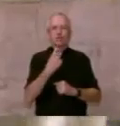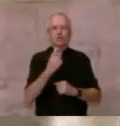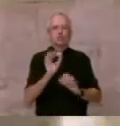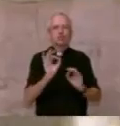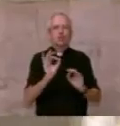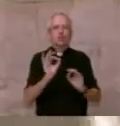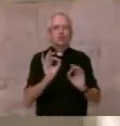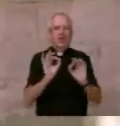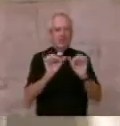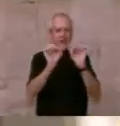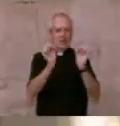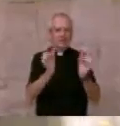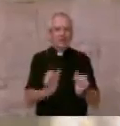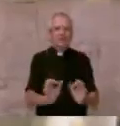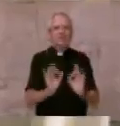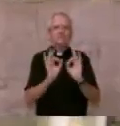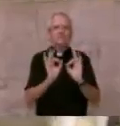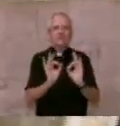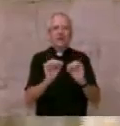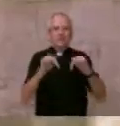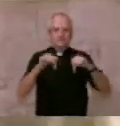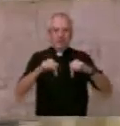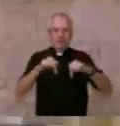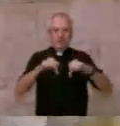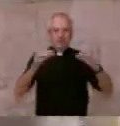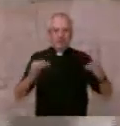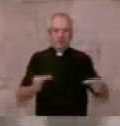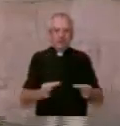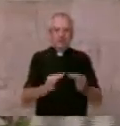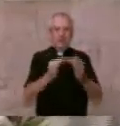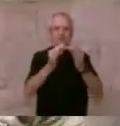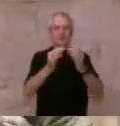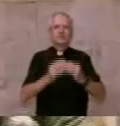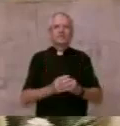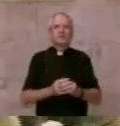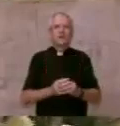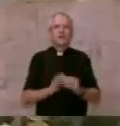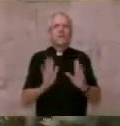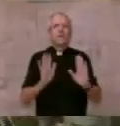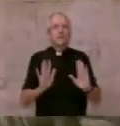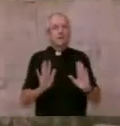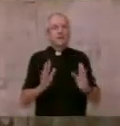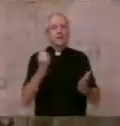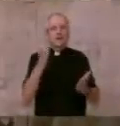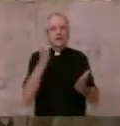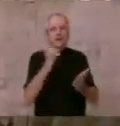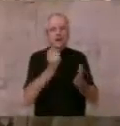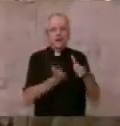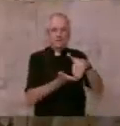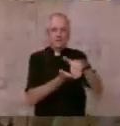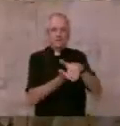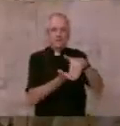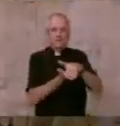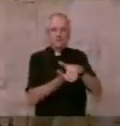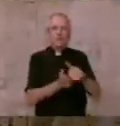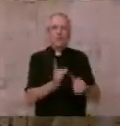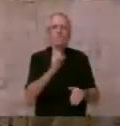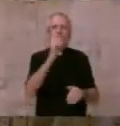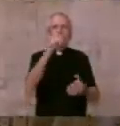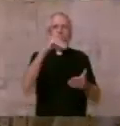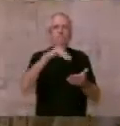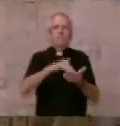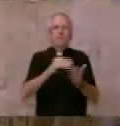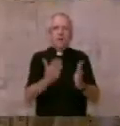una edición especial también para esta celebración, para la cual se han impreso 1000 libros para seguir